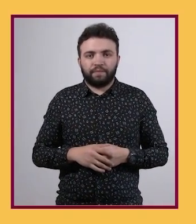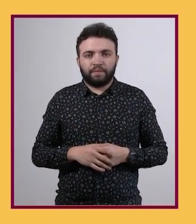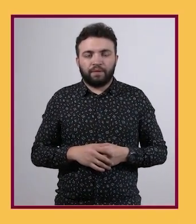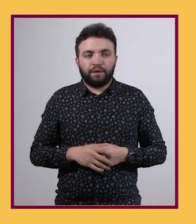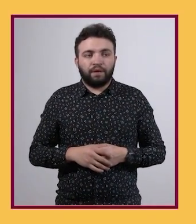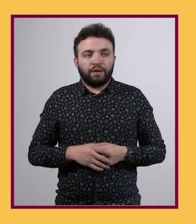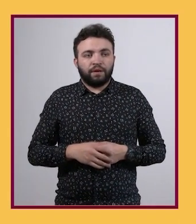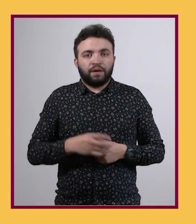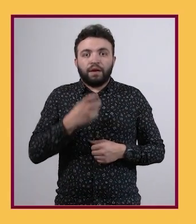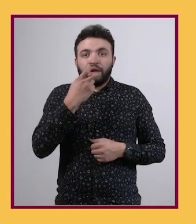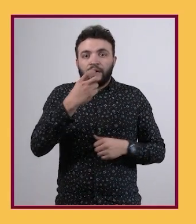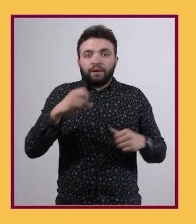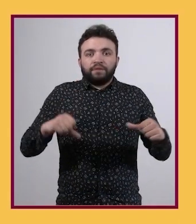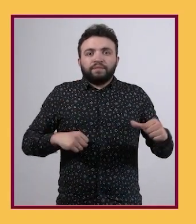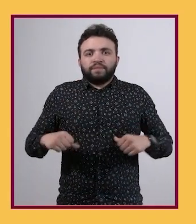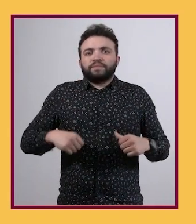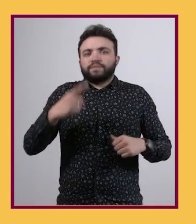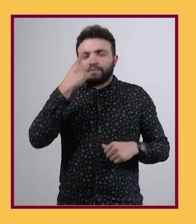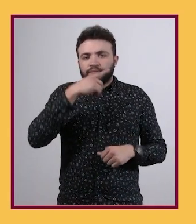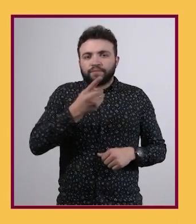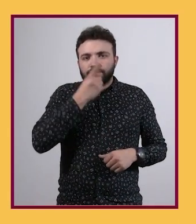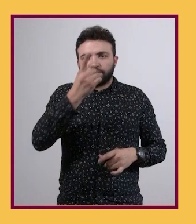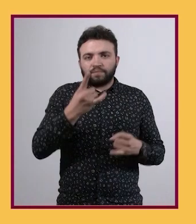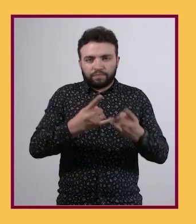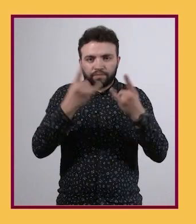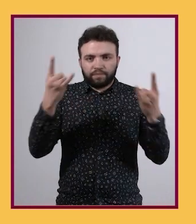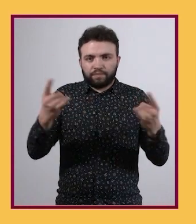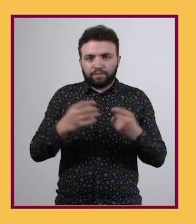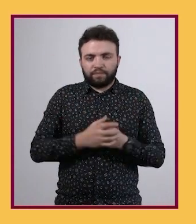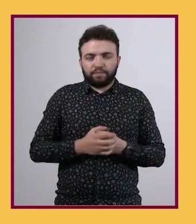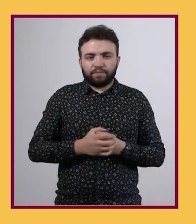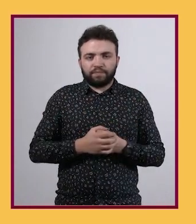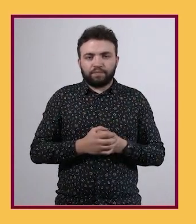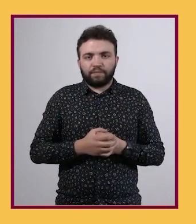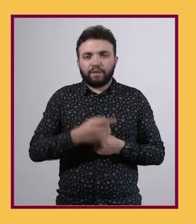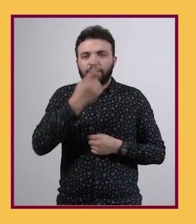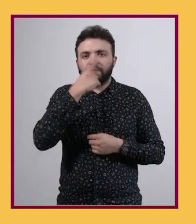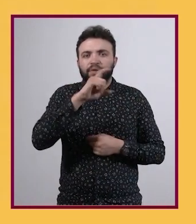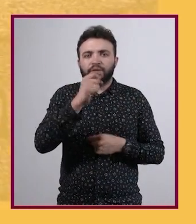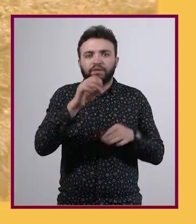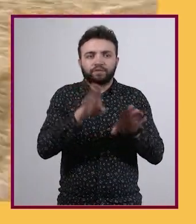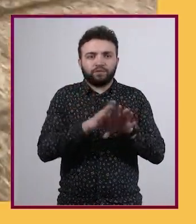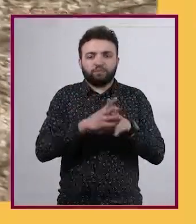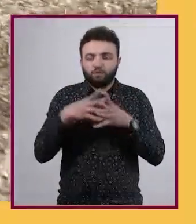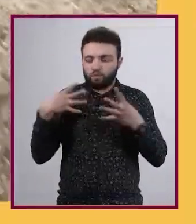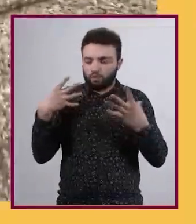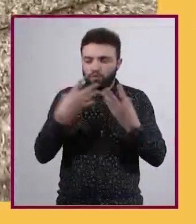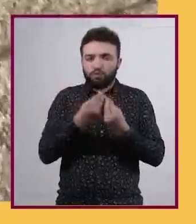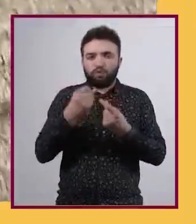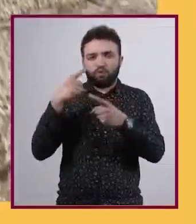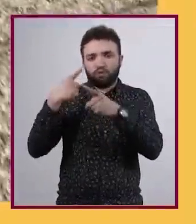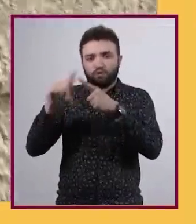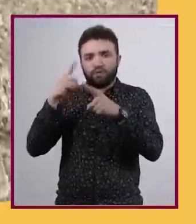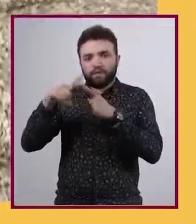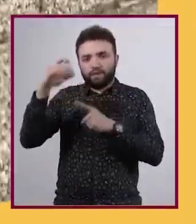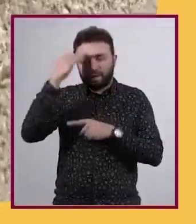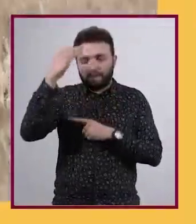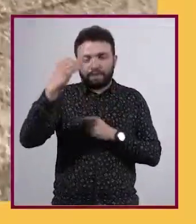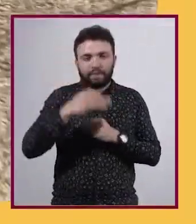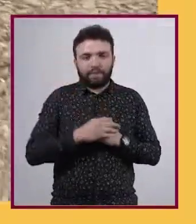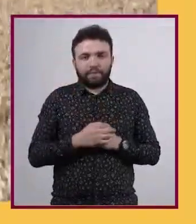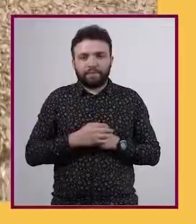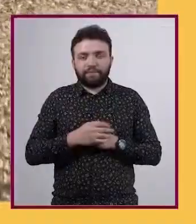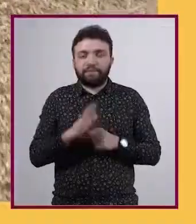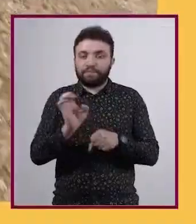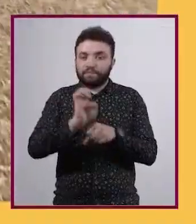Esta es una actividad para contar historias que pongan juntas diferentes temporalidades.